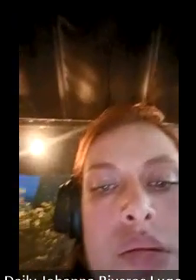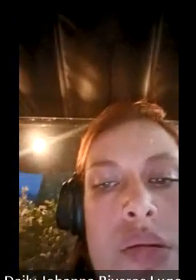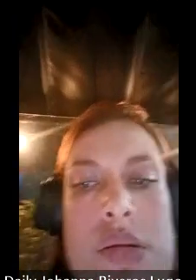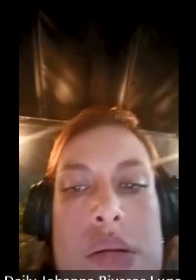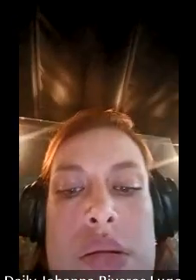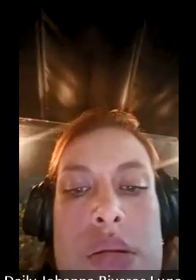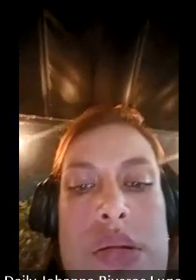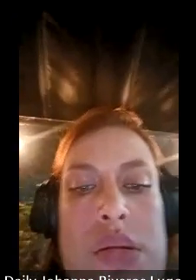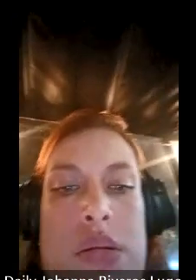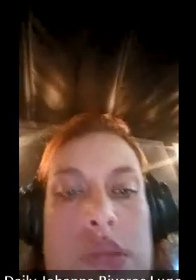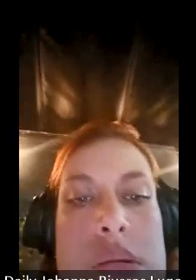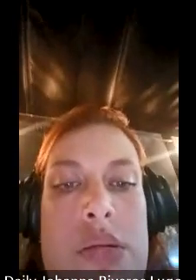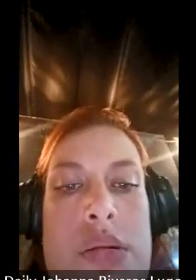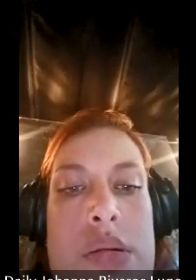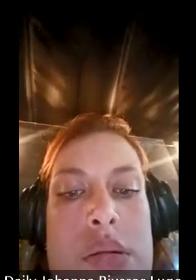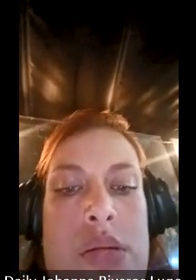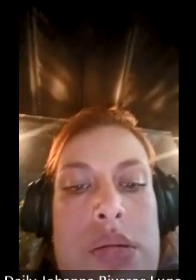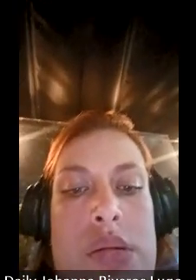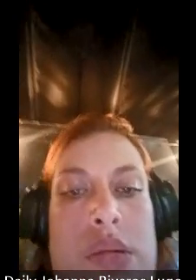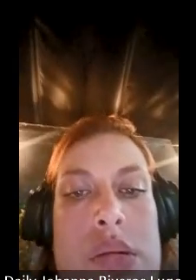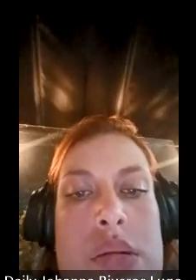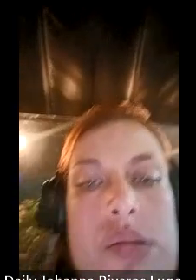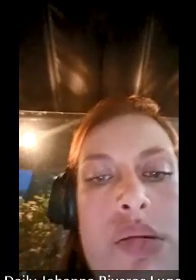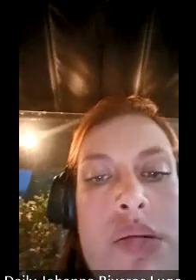puede reaccionar ahí, si ya puede ver.